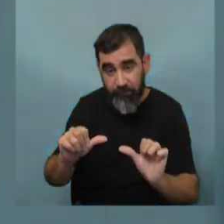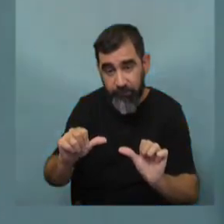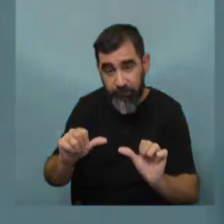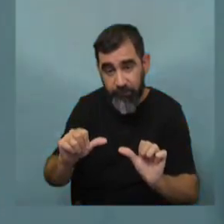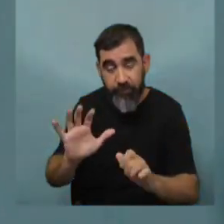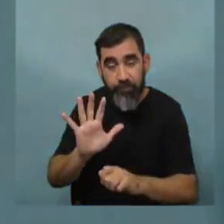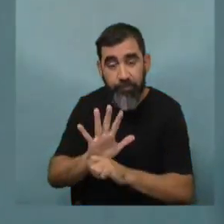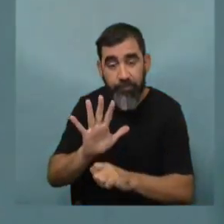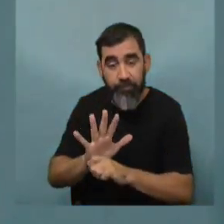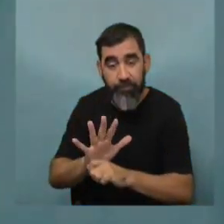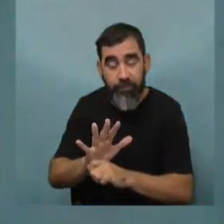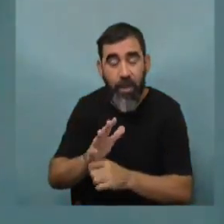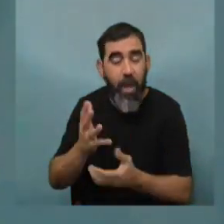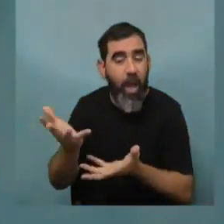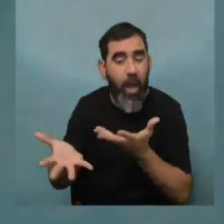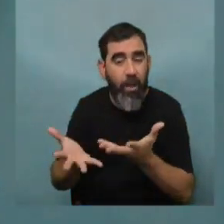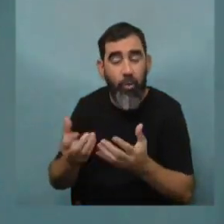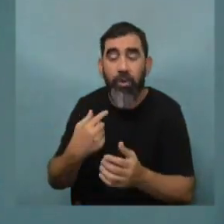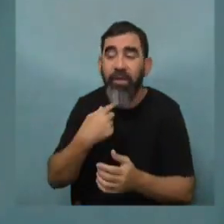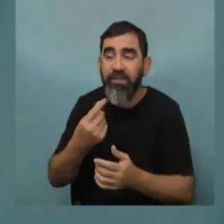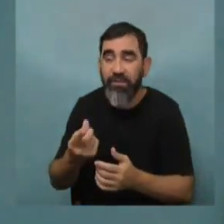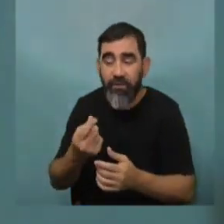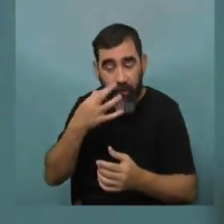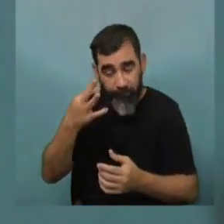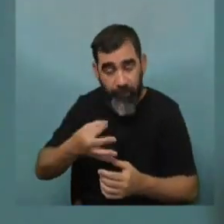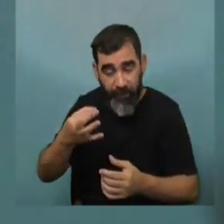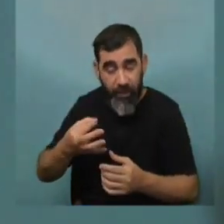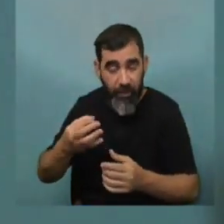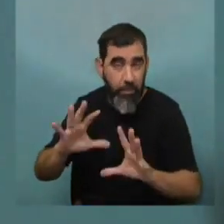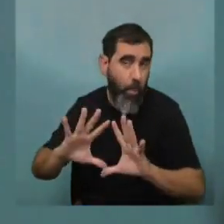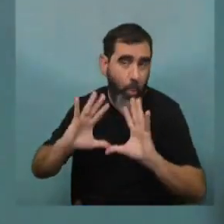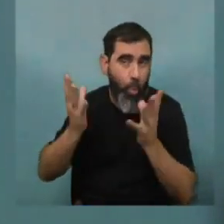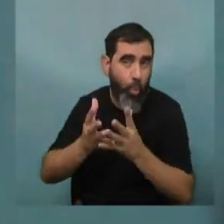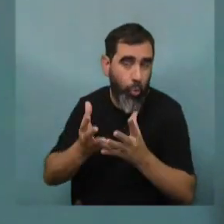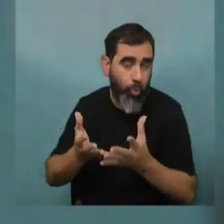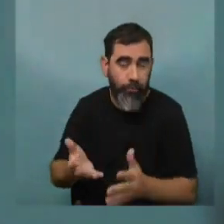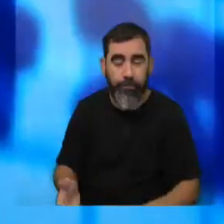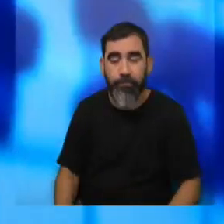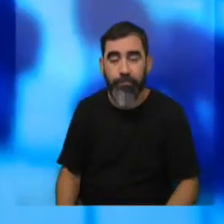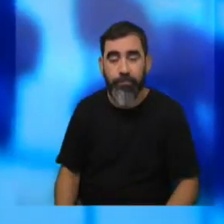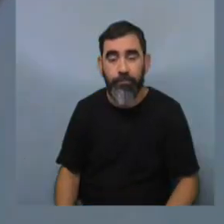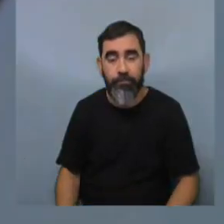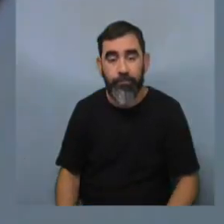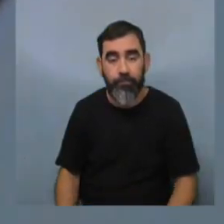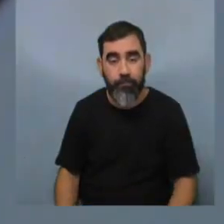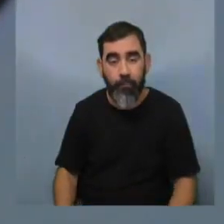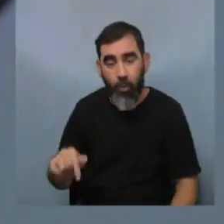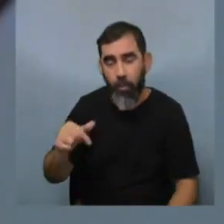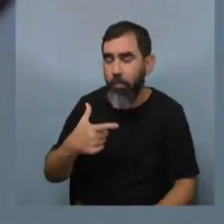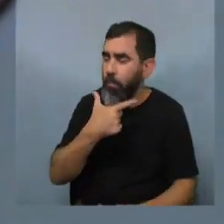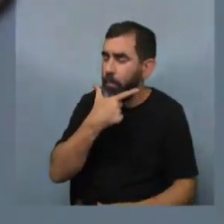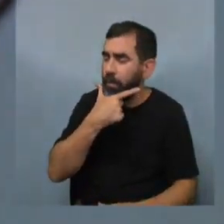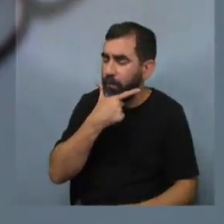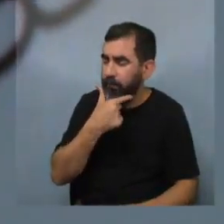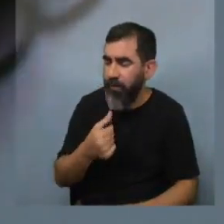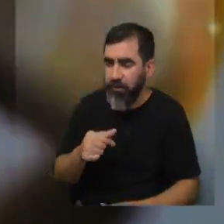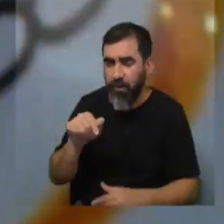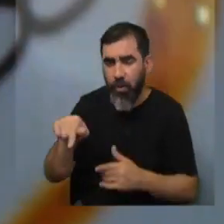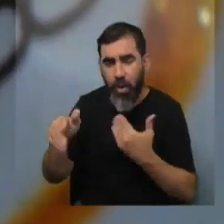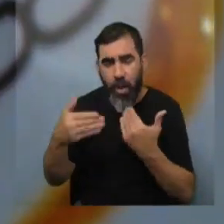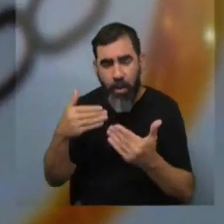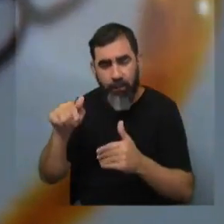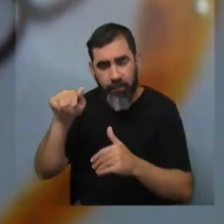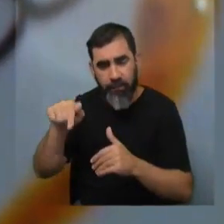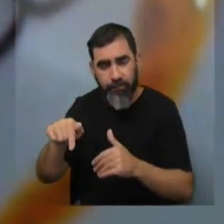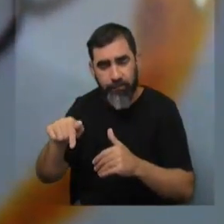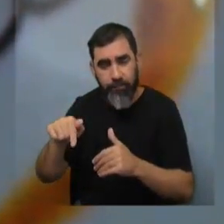como un juego, como algo útil, ¿no? Hoy a nivel global es mucho más fácil. Vos hablaban recién de